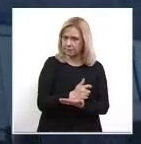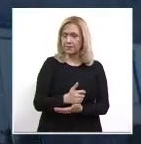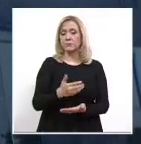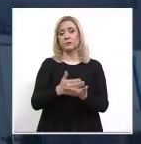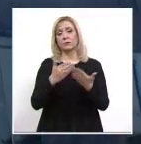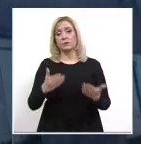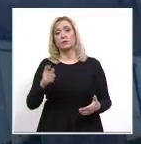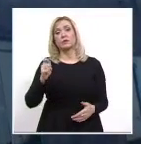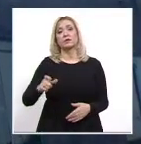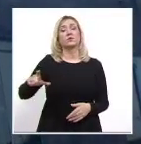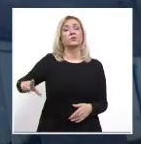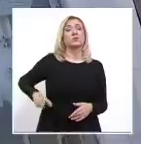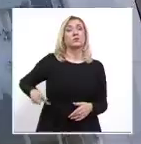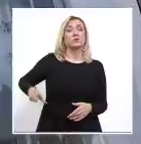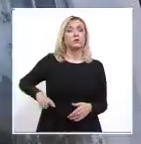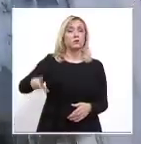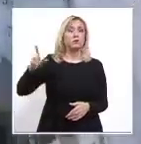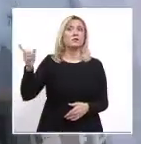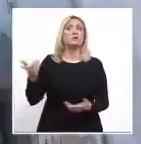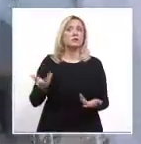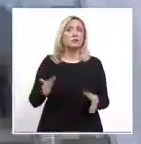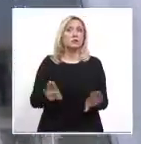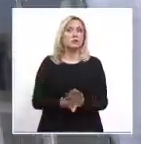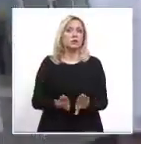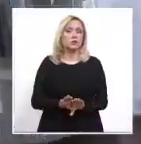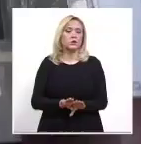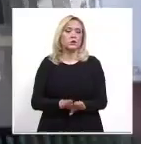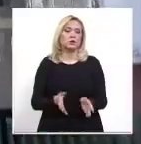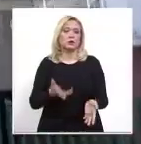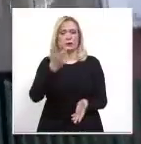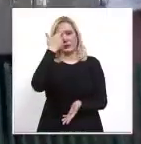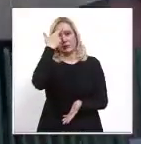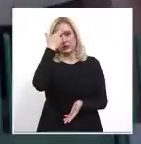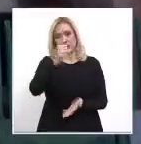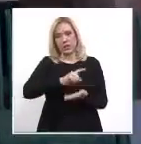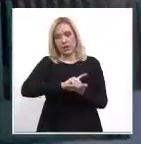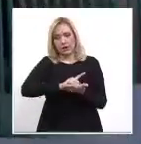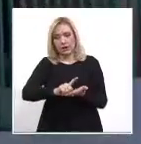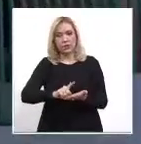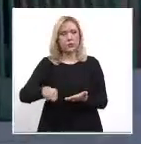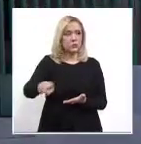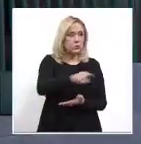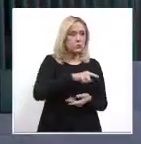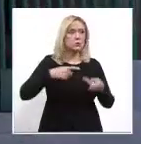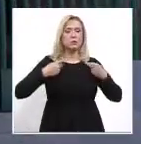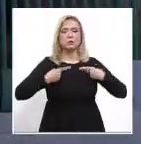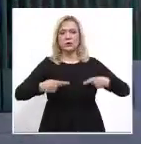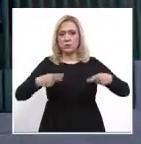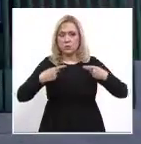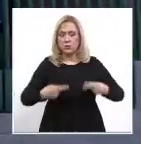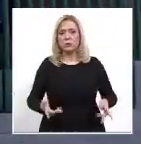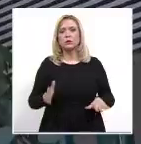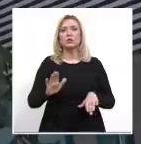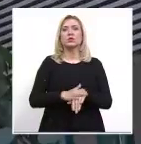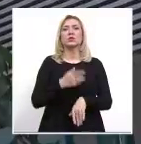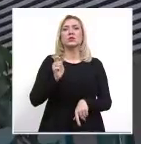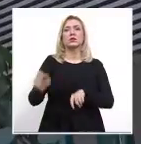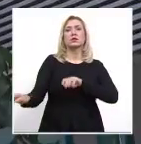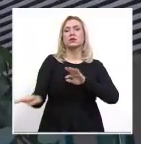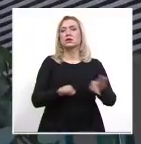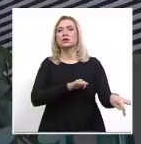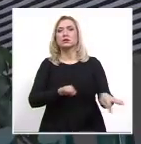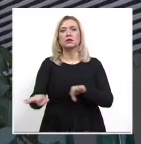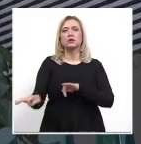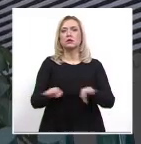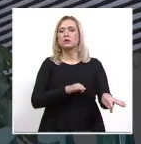Estado surge por los daños ocasionados en los bienes y derechos de los particulares con motivo de su actividad